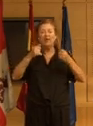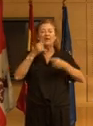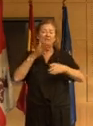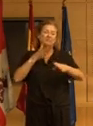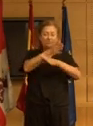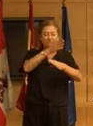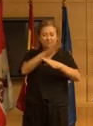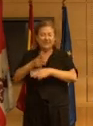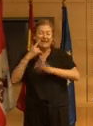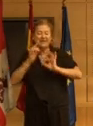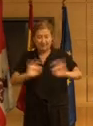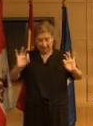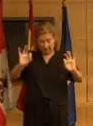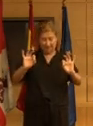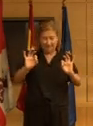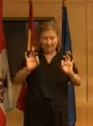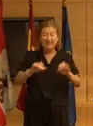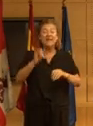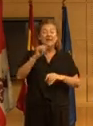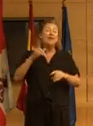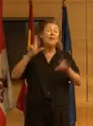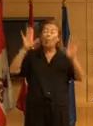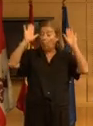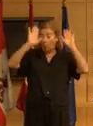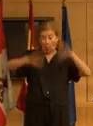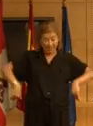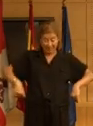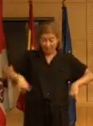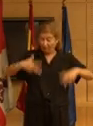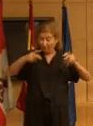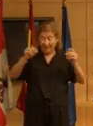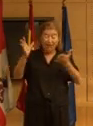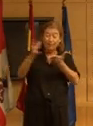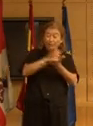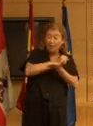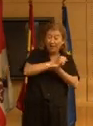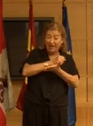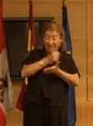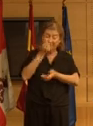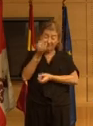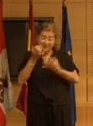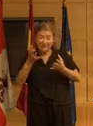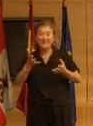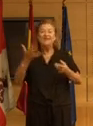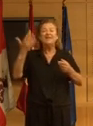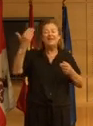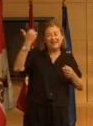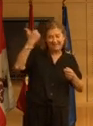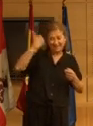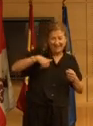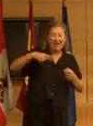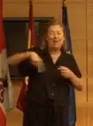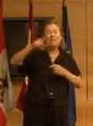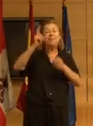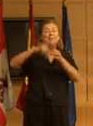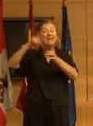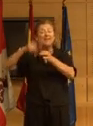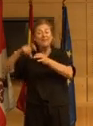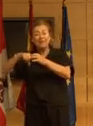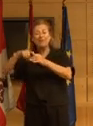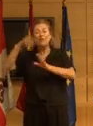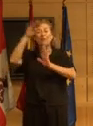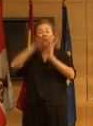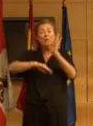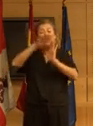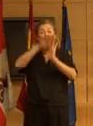intervenciones presenciales. Y como broche final a toda esa intervención y a su participación, el programa finaliza,